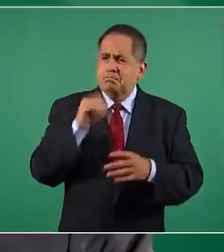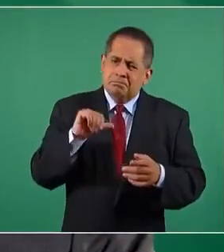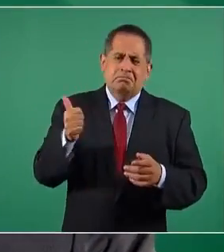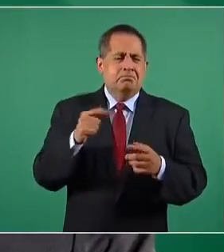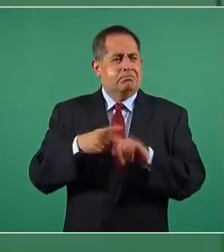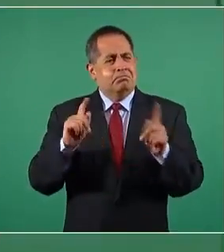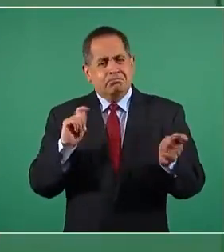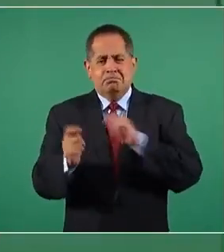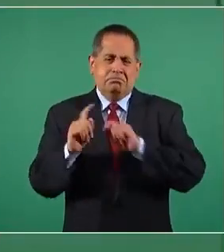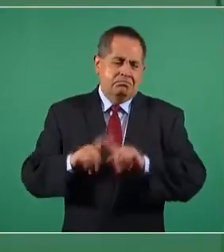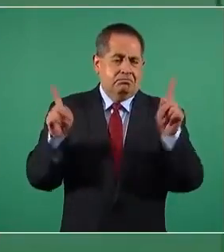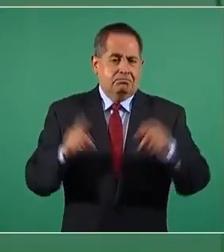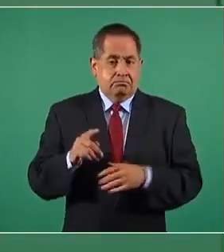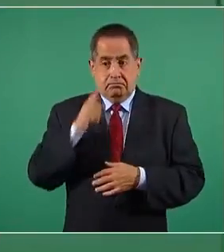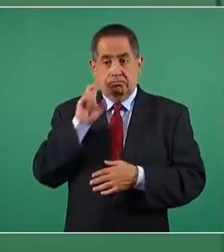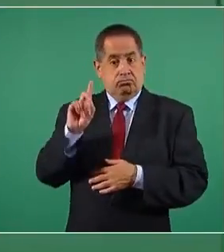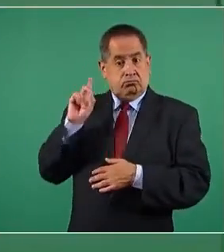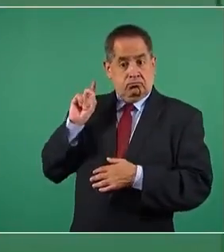domingo.